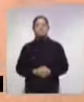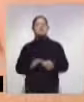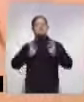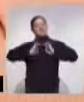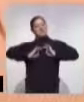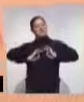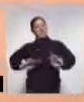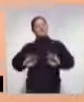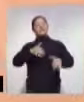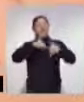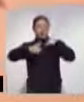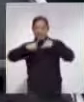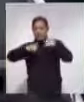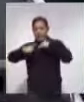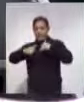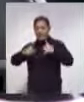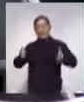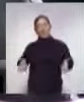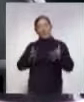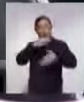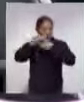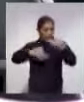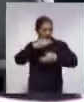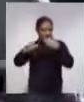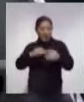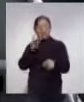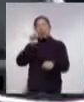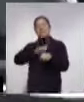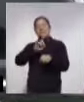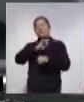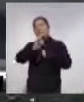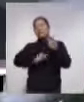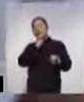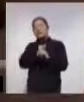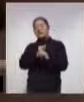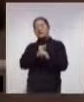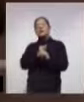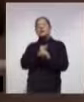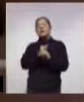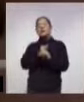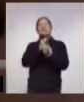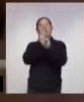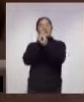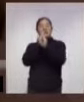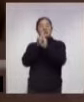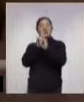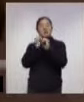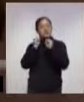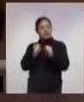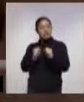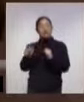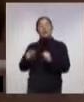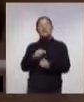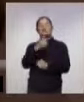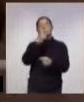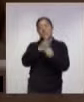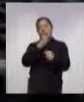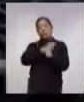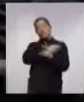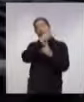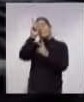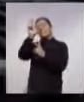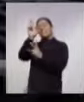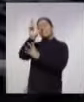En el marco de la campaña por el Día Internacional de la Internet Segura, establecido por la Unión Europea para el segundo martes del mes de febrero, integrantes